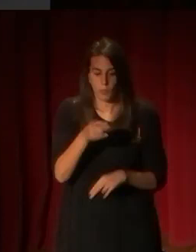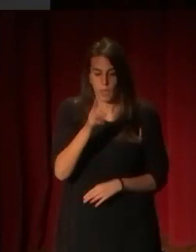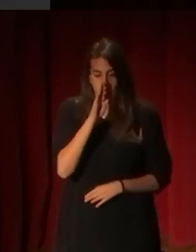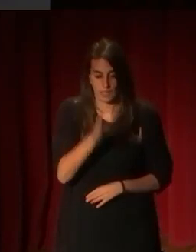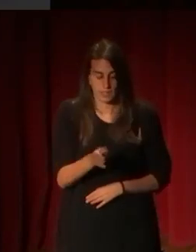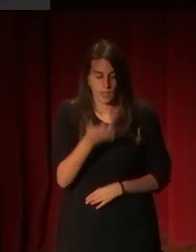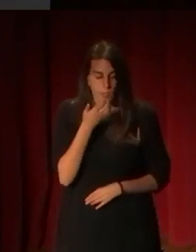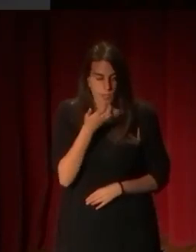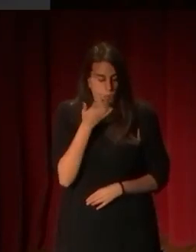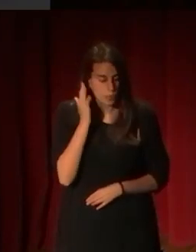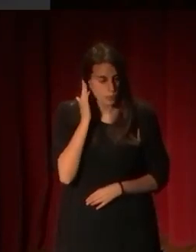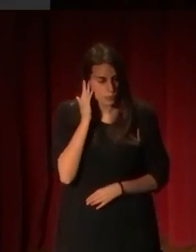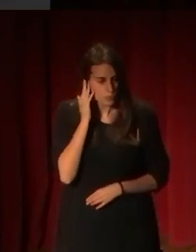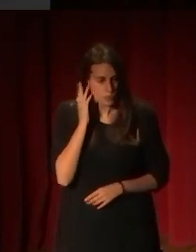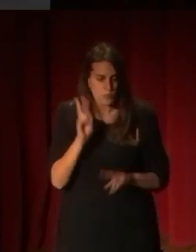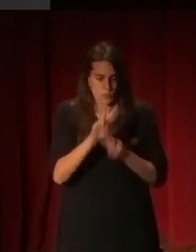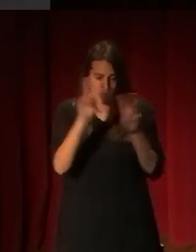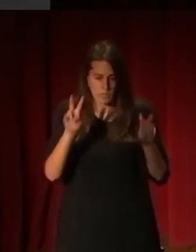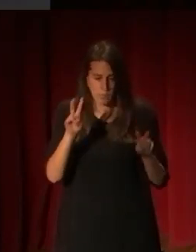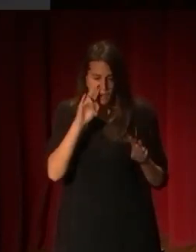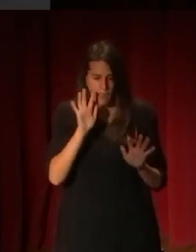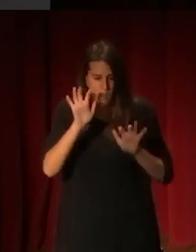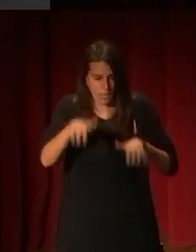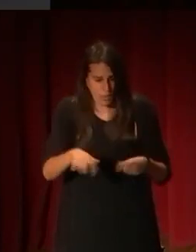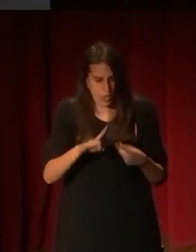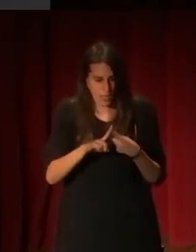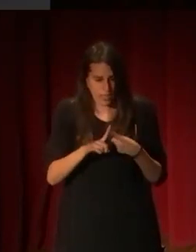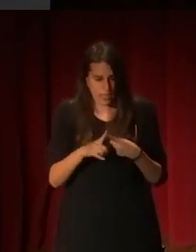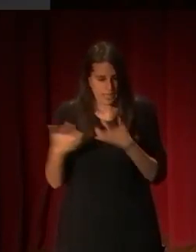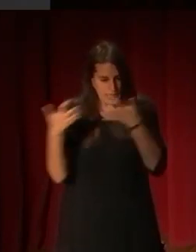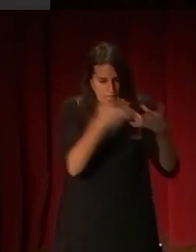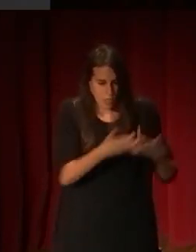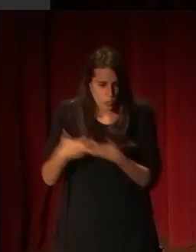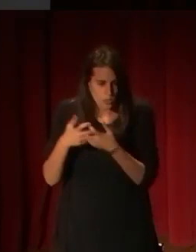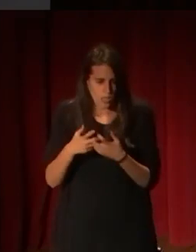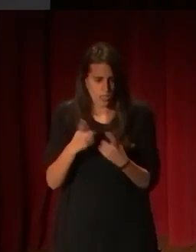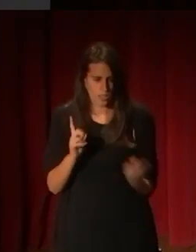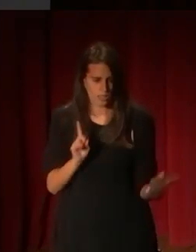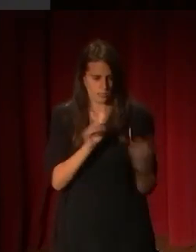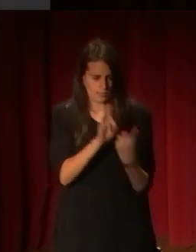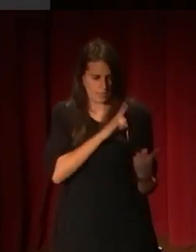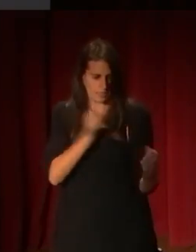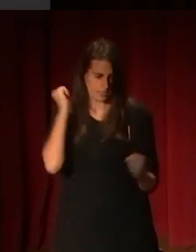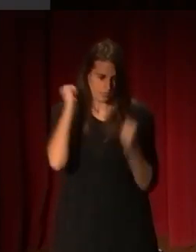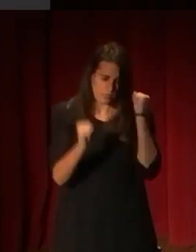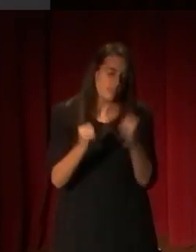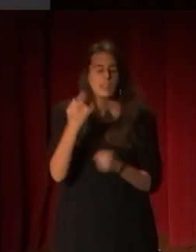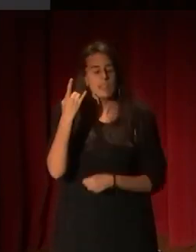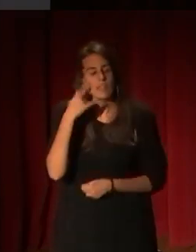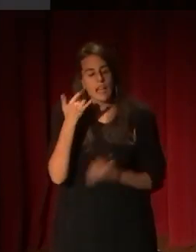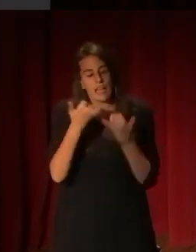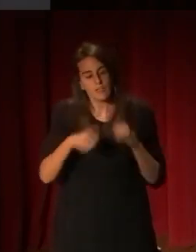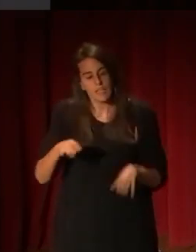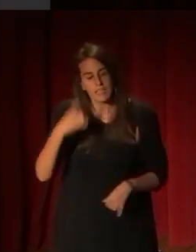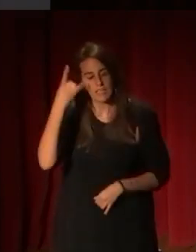las relacionadas con el circo los anfiteatros las luchas de fieras los combates de gladiadores las fiestas básicas las lupercales